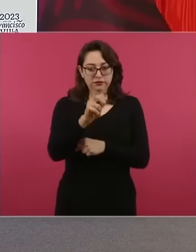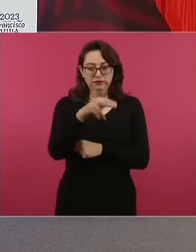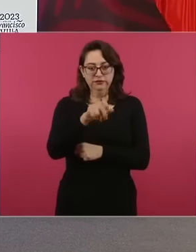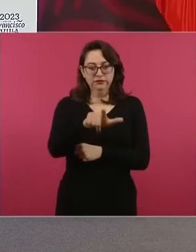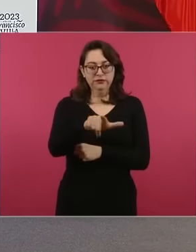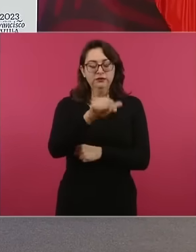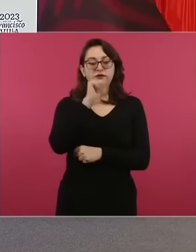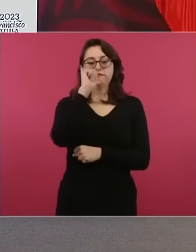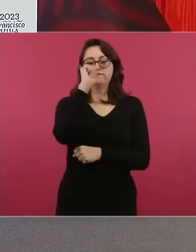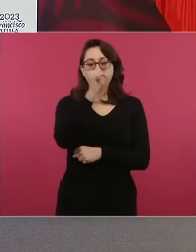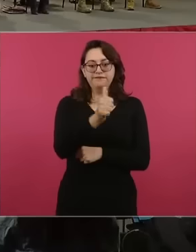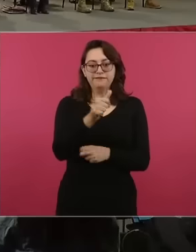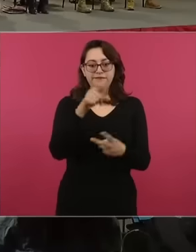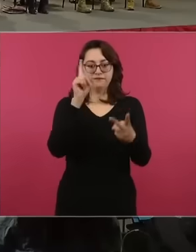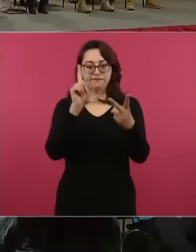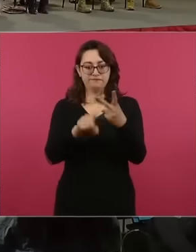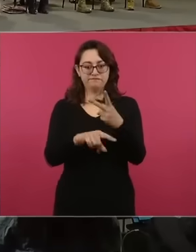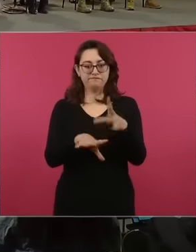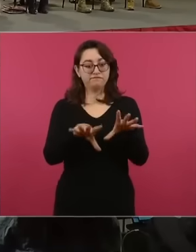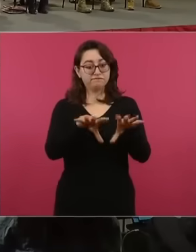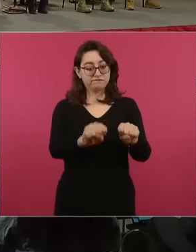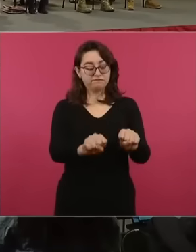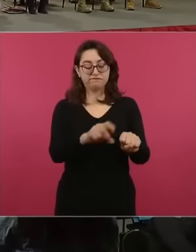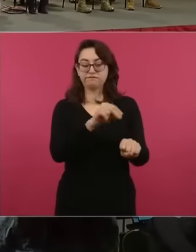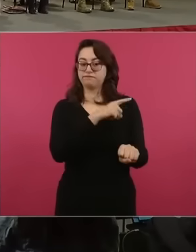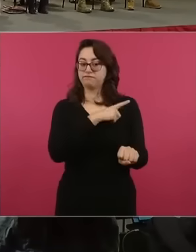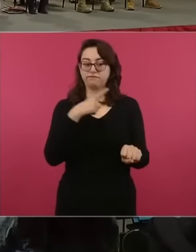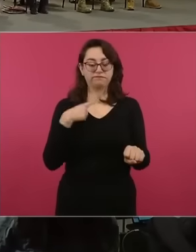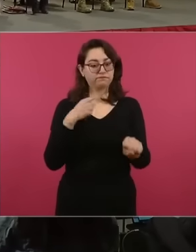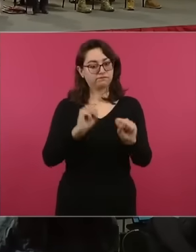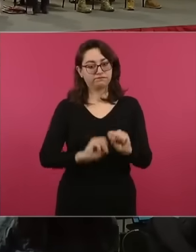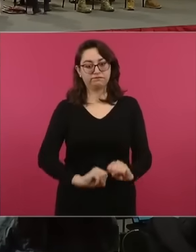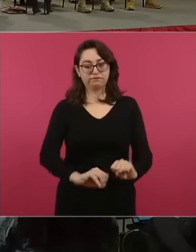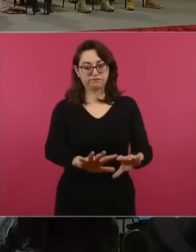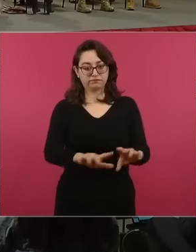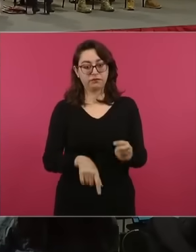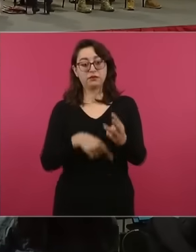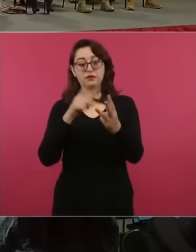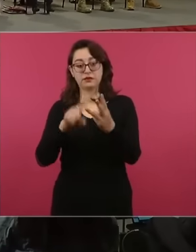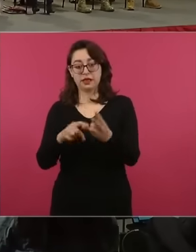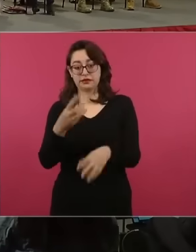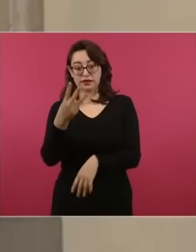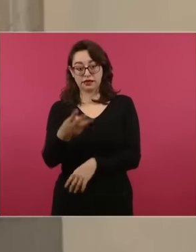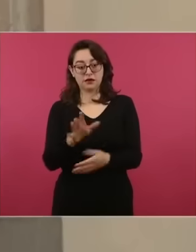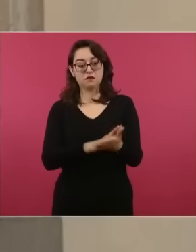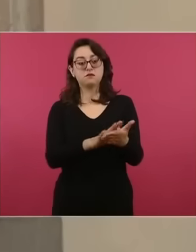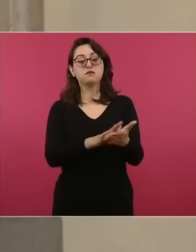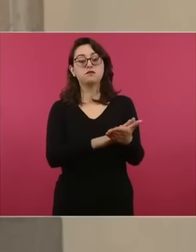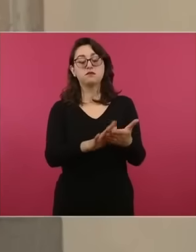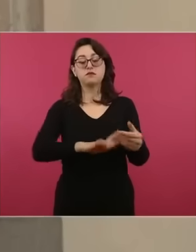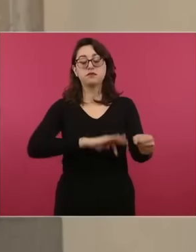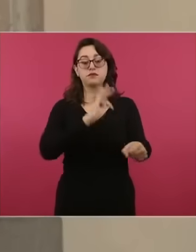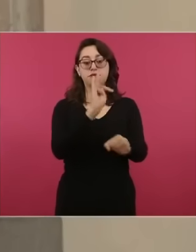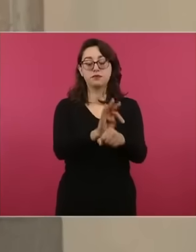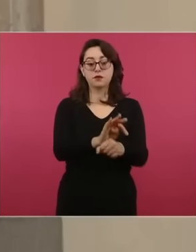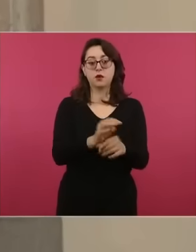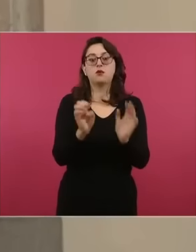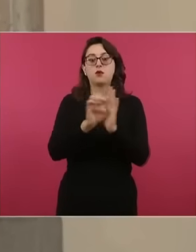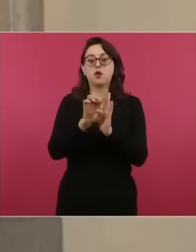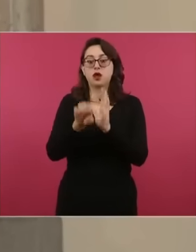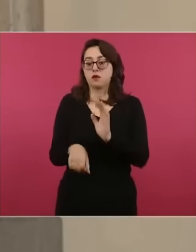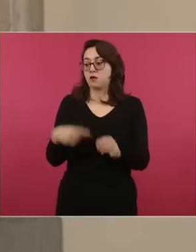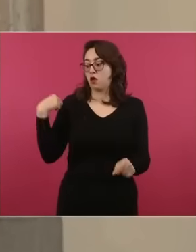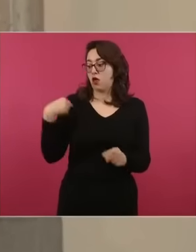en tres determinó sentencia absolutoria un caso relevante fue que en la audiencia del 19 de julio del presente año